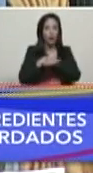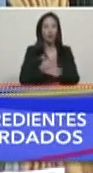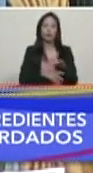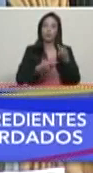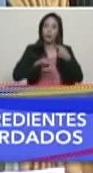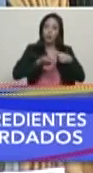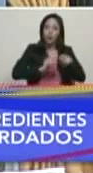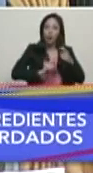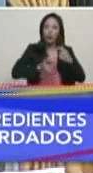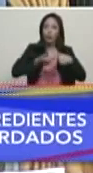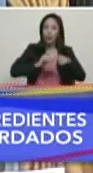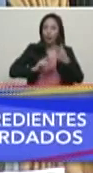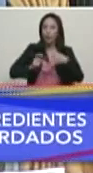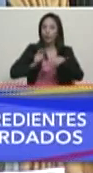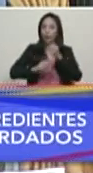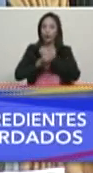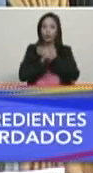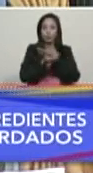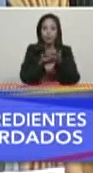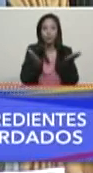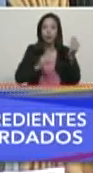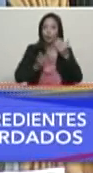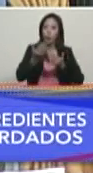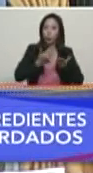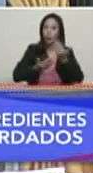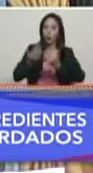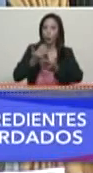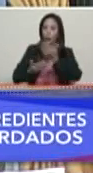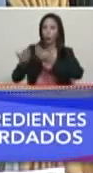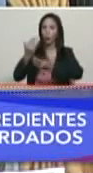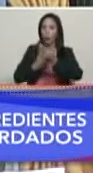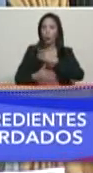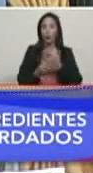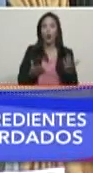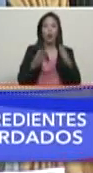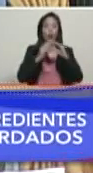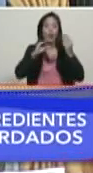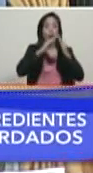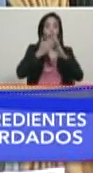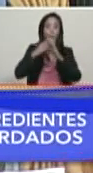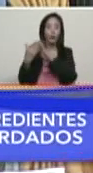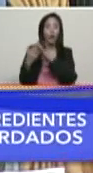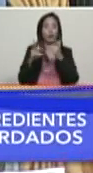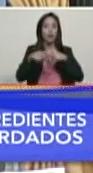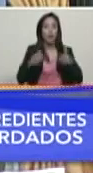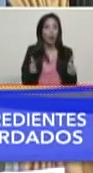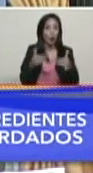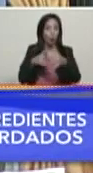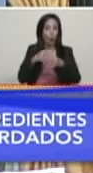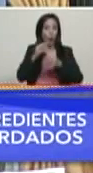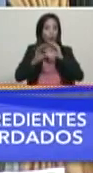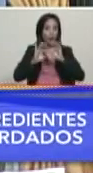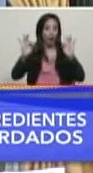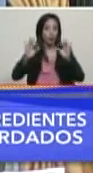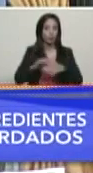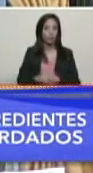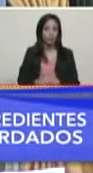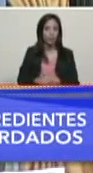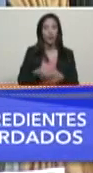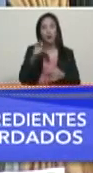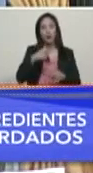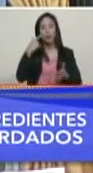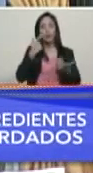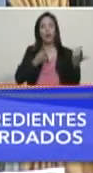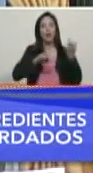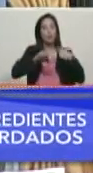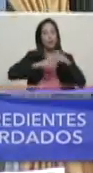irán distribuyendo y comercializando a través de las comunas y los consejos comunales, a través de las ferias del